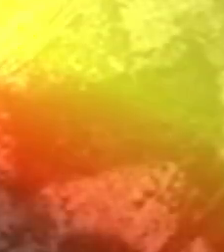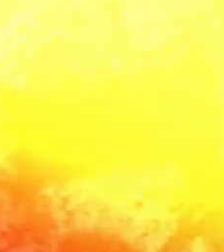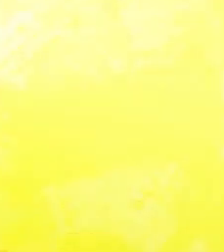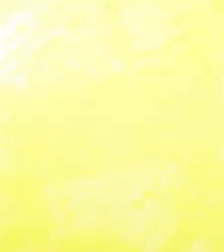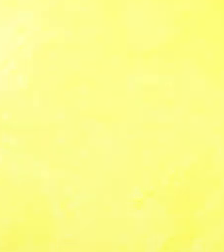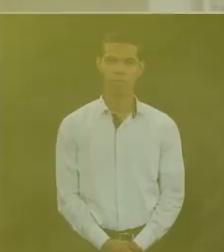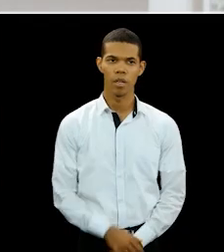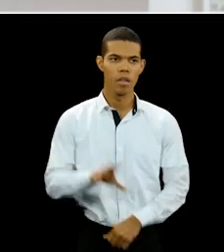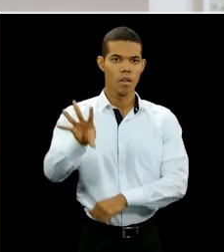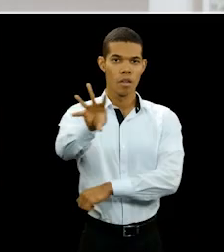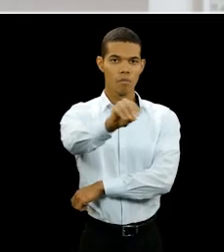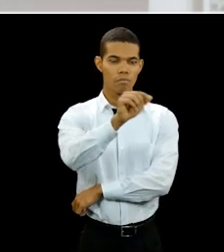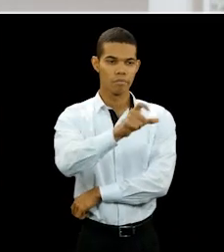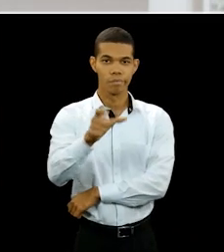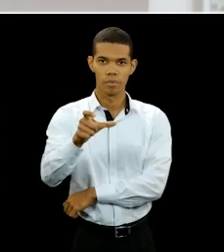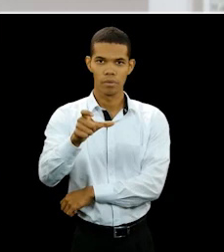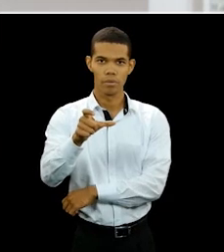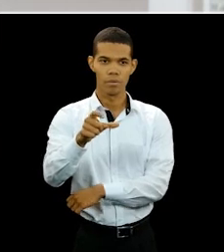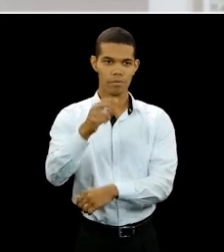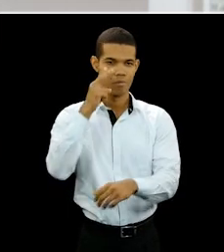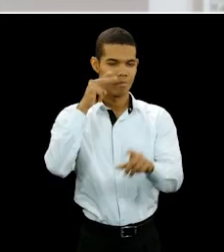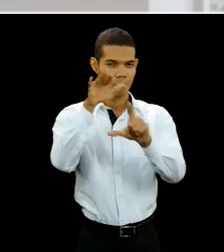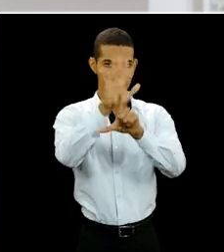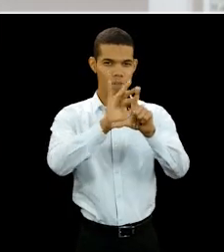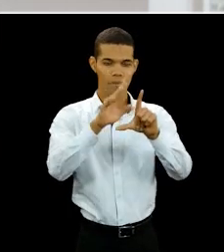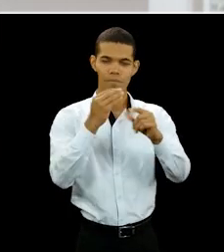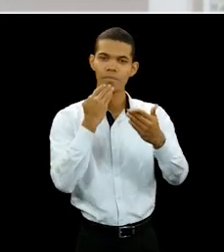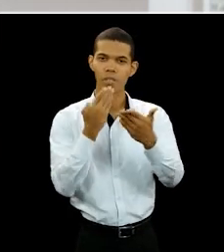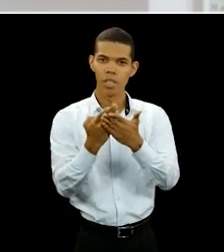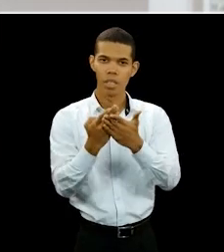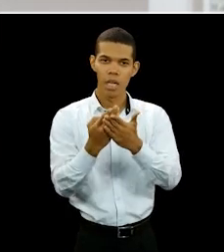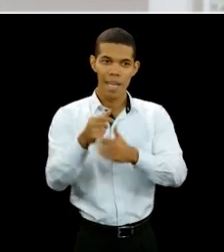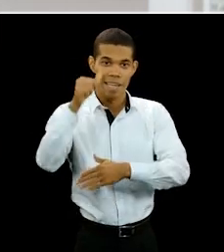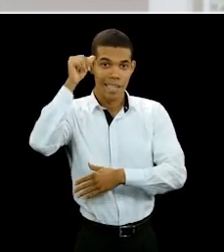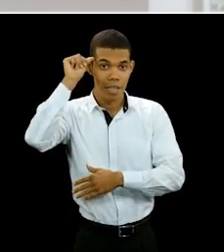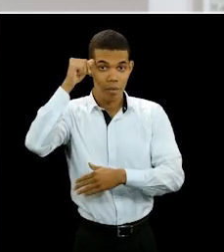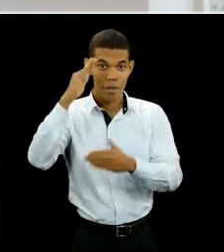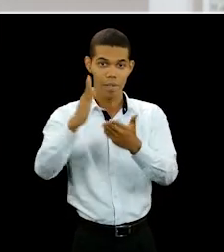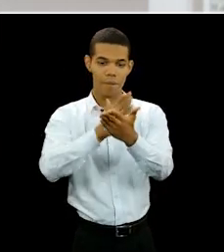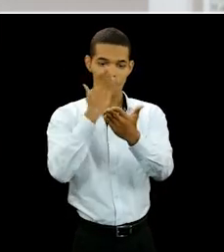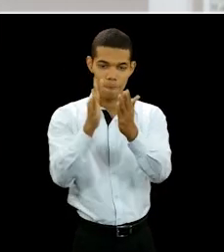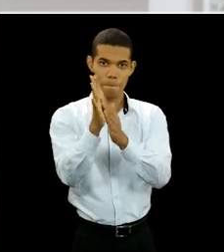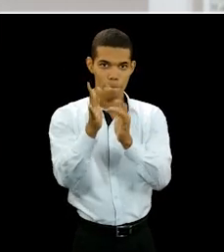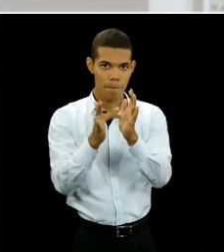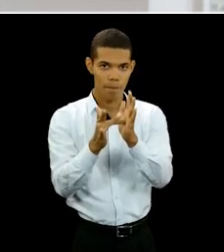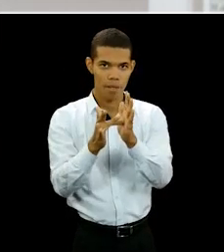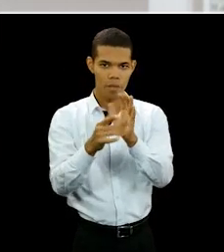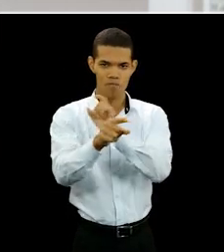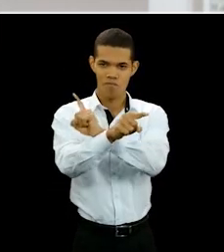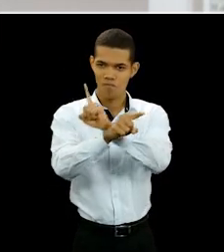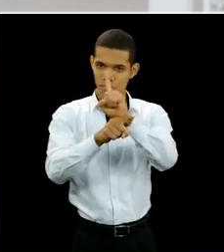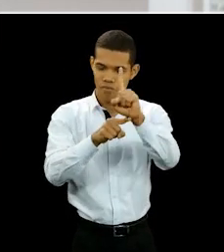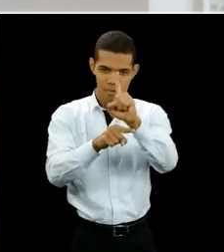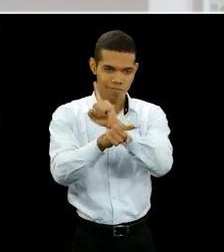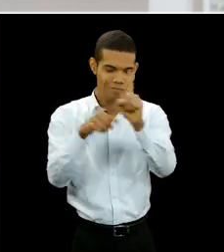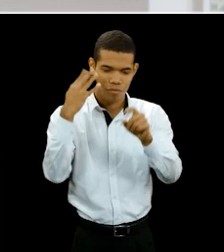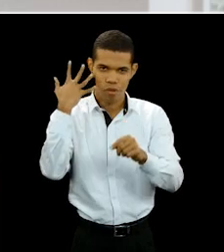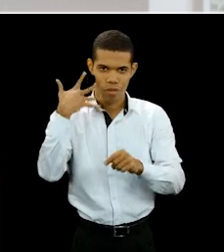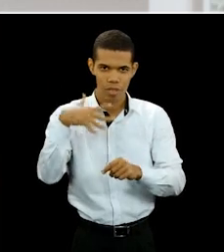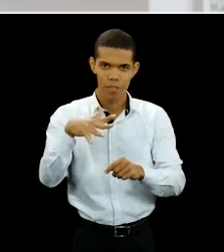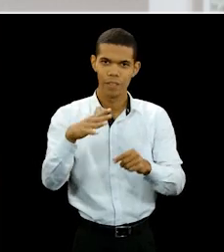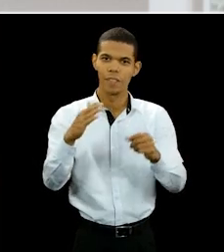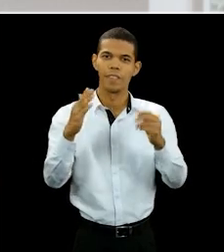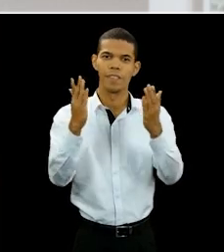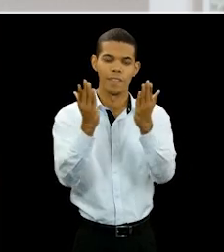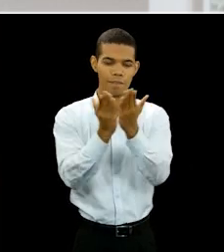Gracias a todos los que nos han acompañado Muchísimas gracias no olviden escudriñando la escritura estará cada semana para